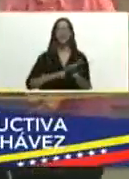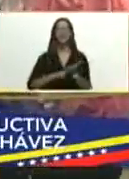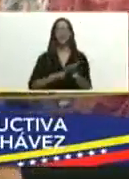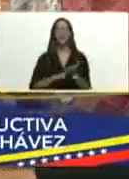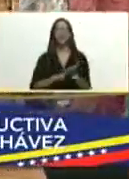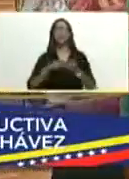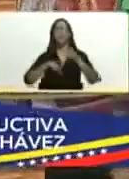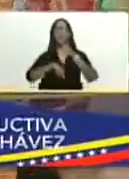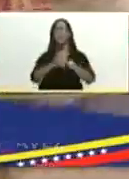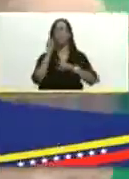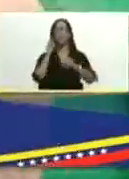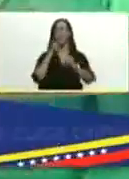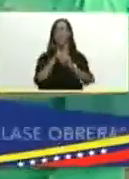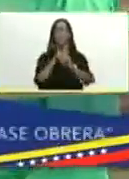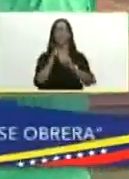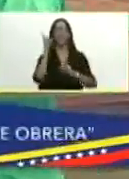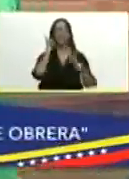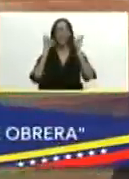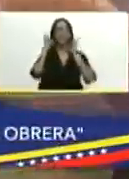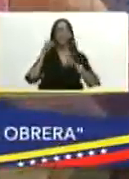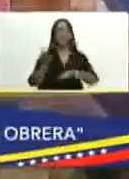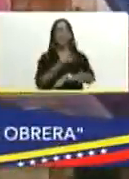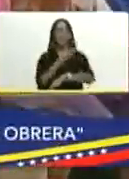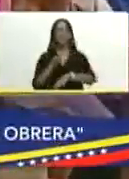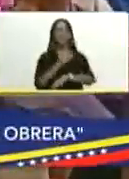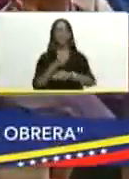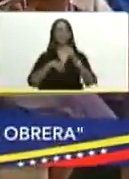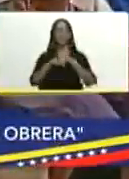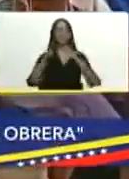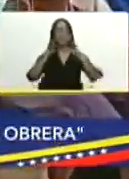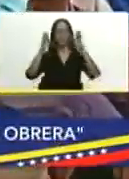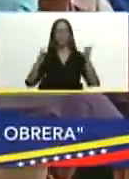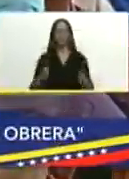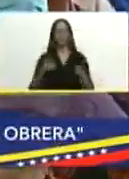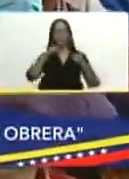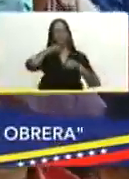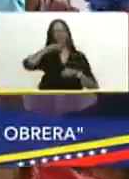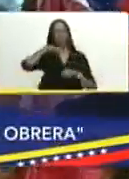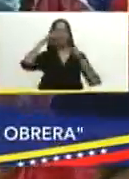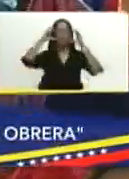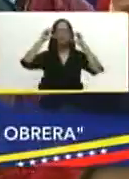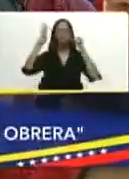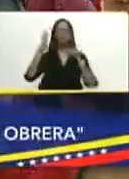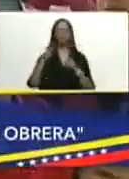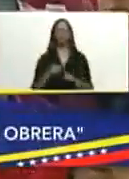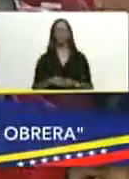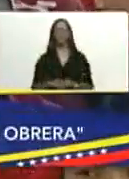directo a escuchar la música y vamos para el set que Dios los bendiga a todos